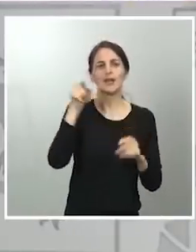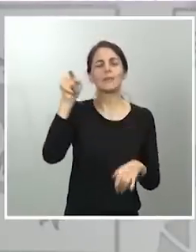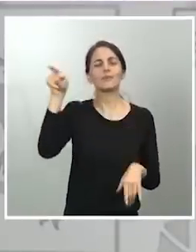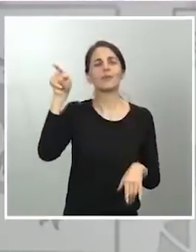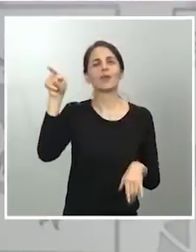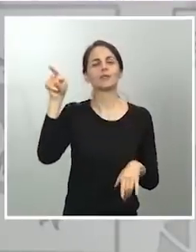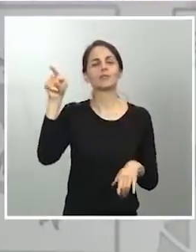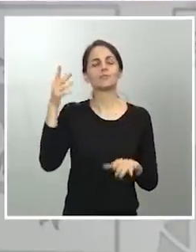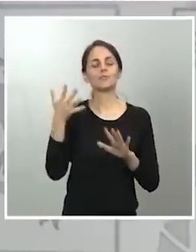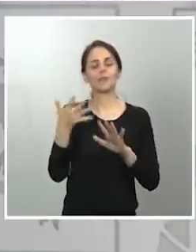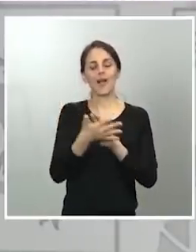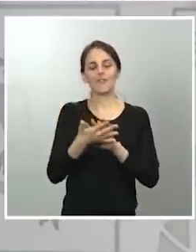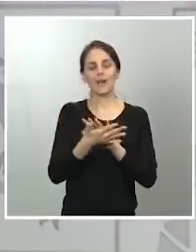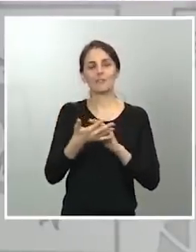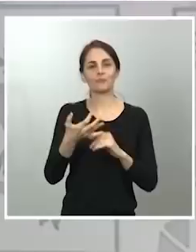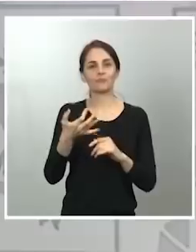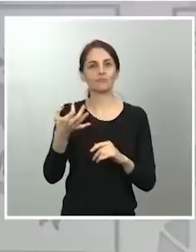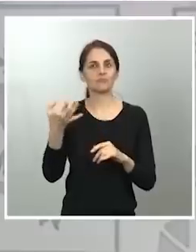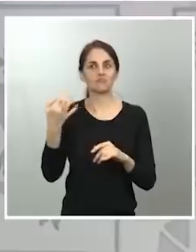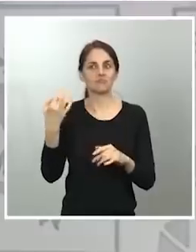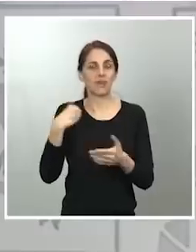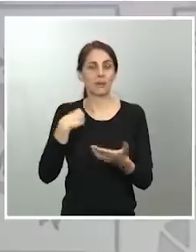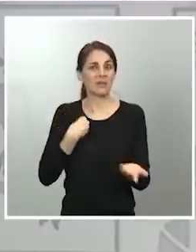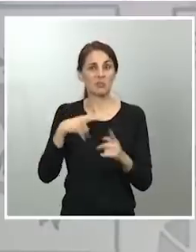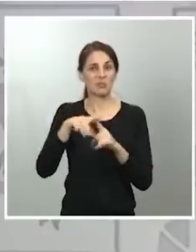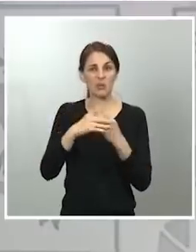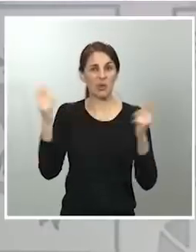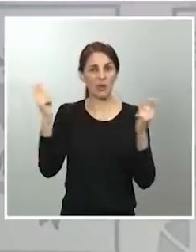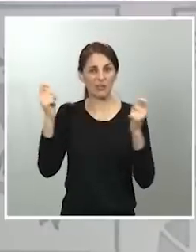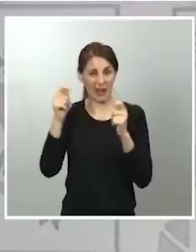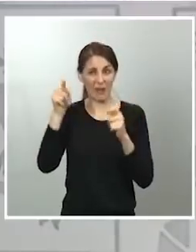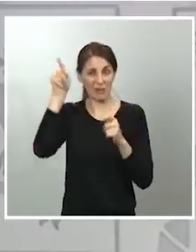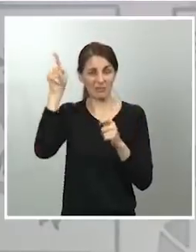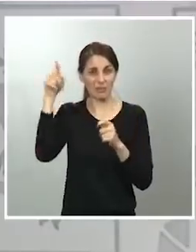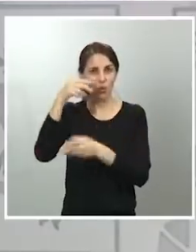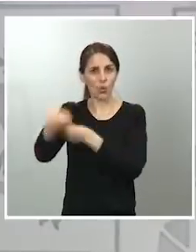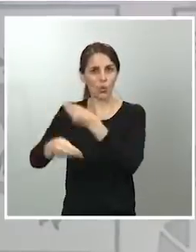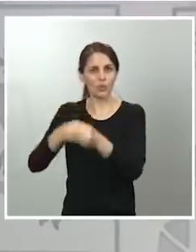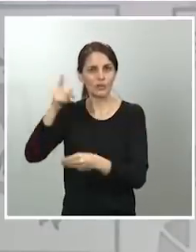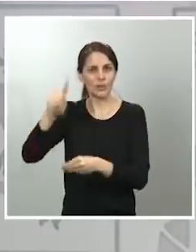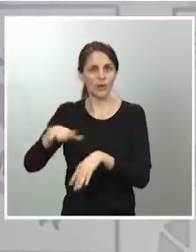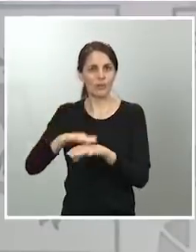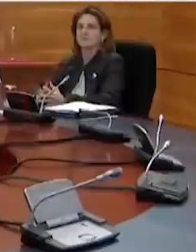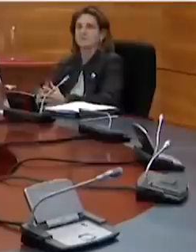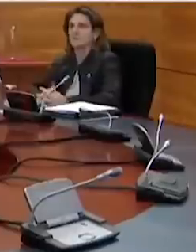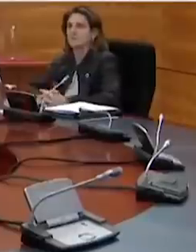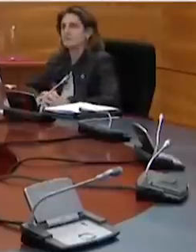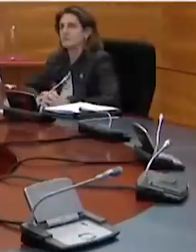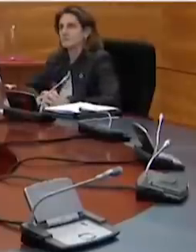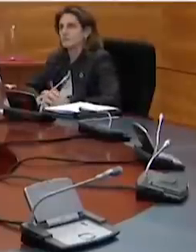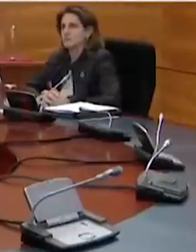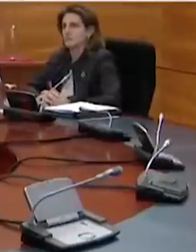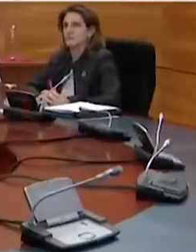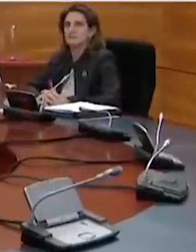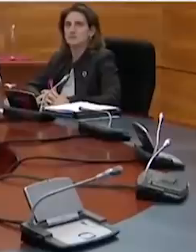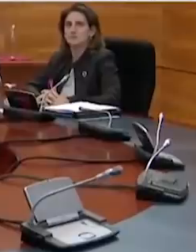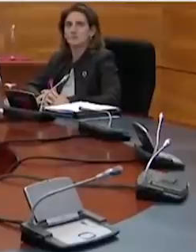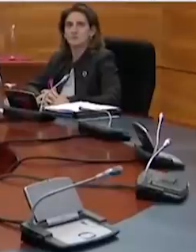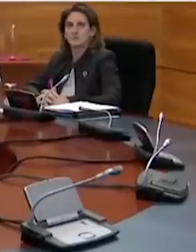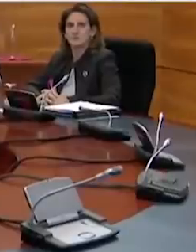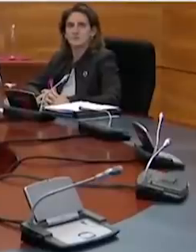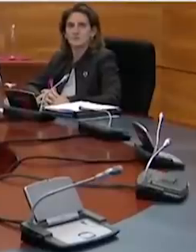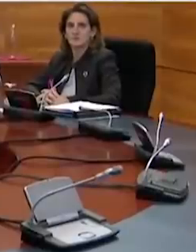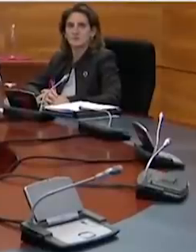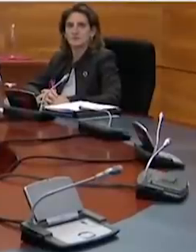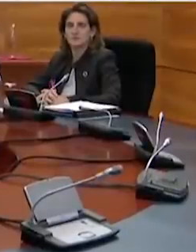entonces, claro, con eso es imposible salir bien, bien librado de este trance terrorífico que ha causado ya